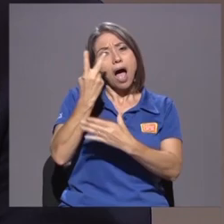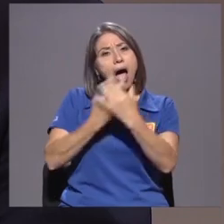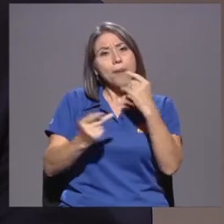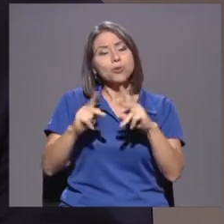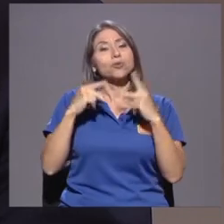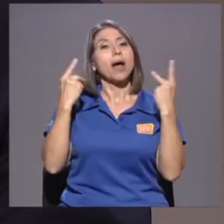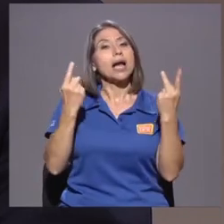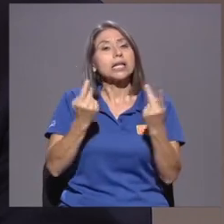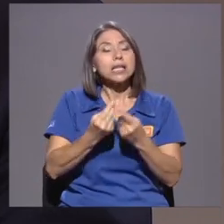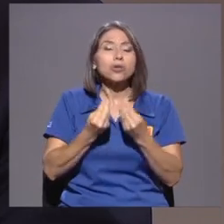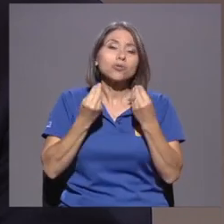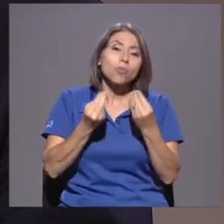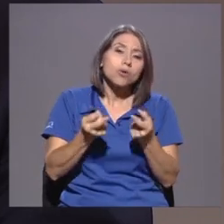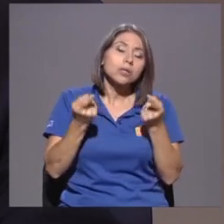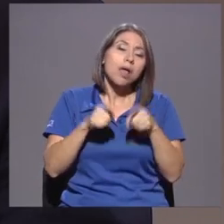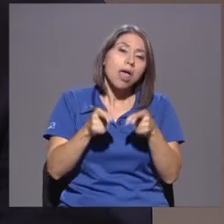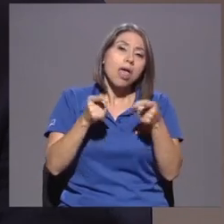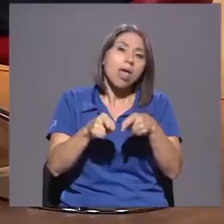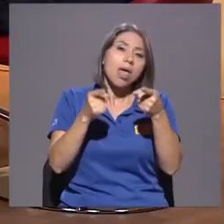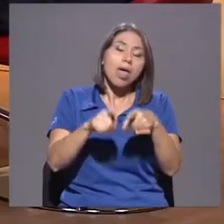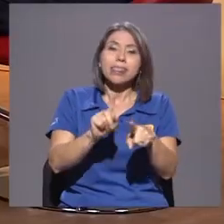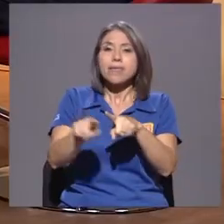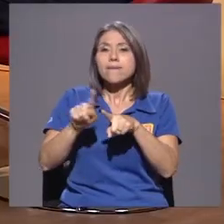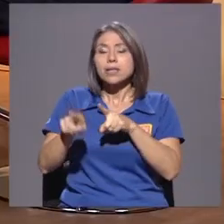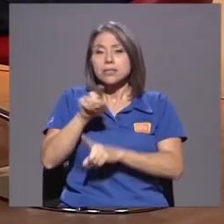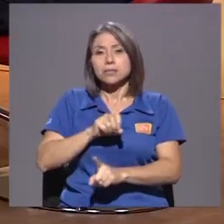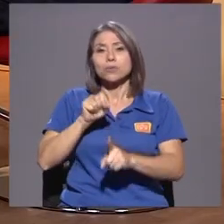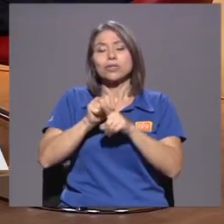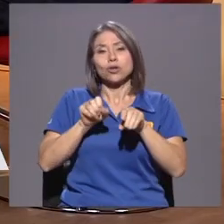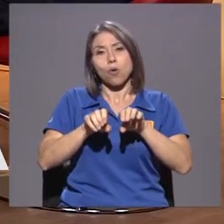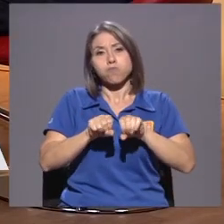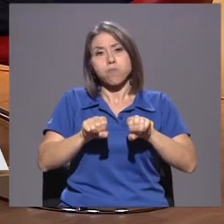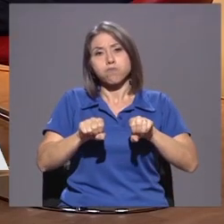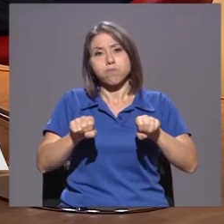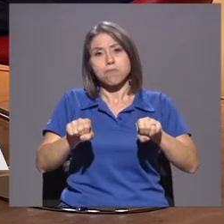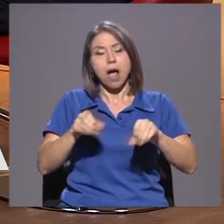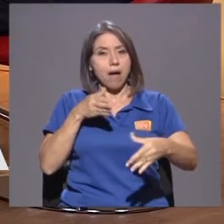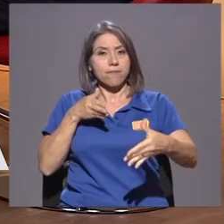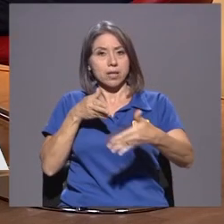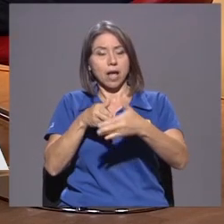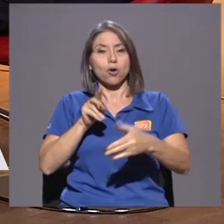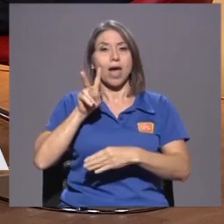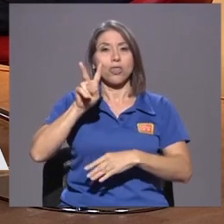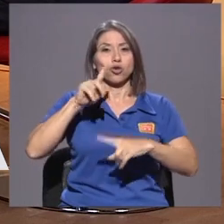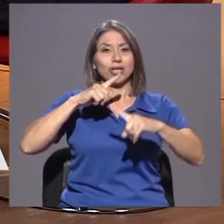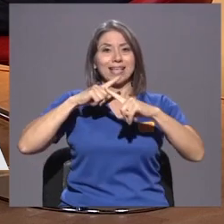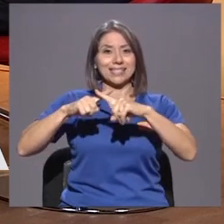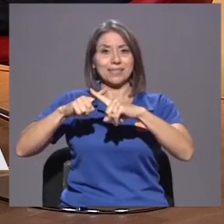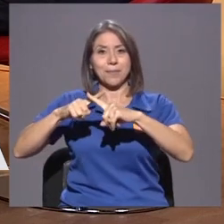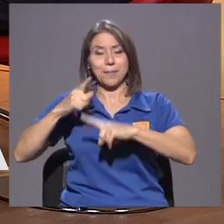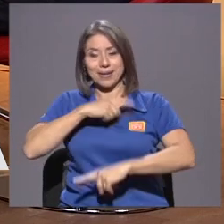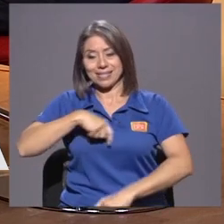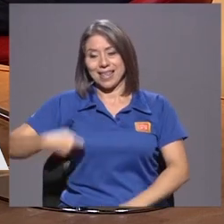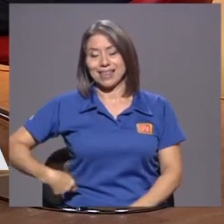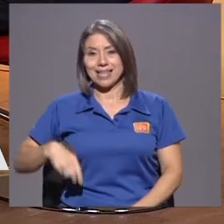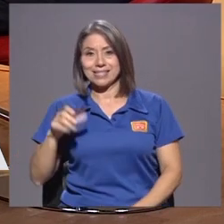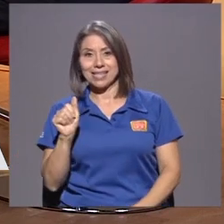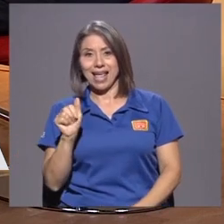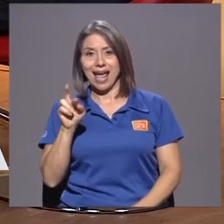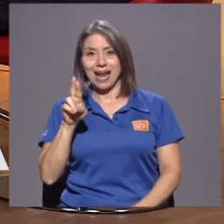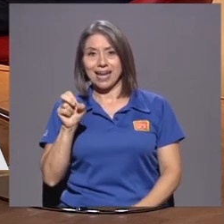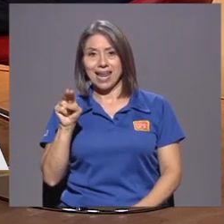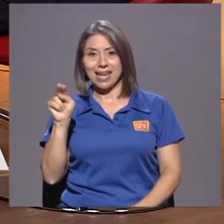medio de varios escándalos de corrupción que afectaron a dos ex presidentes de arena y a dos ex presidentes